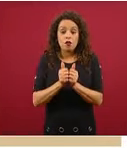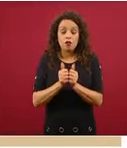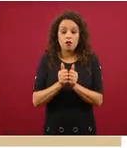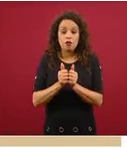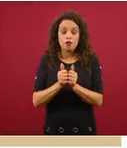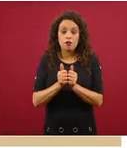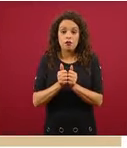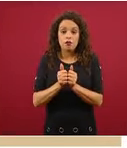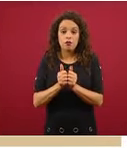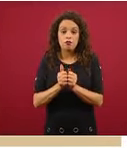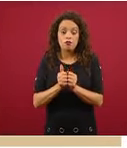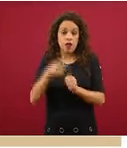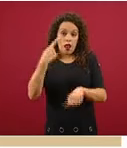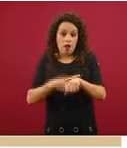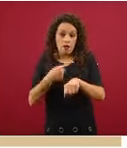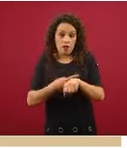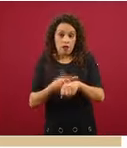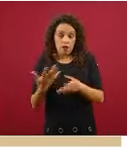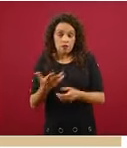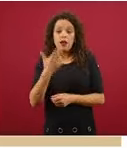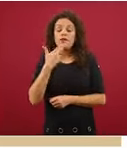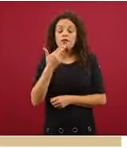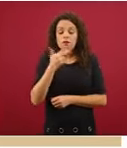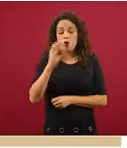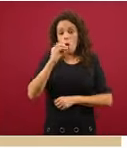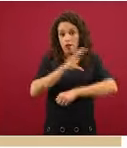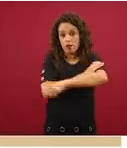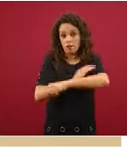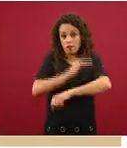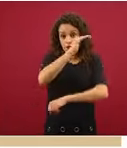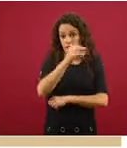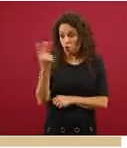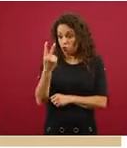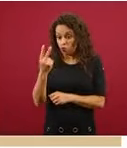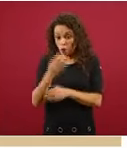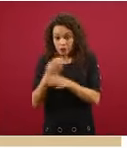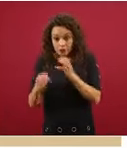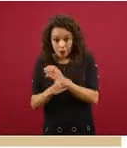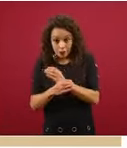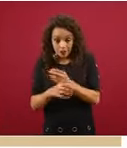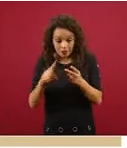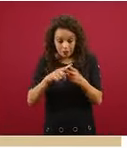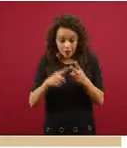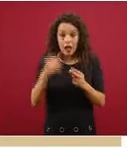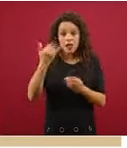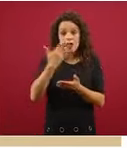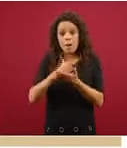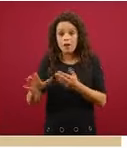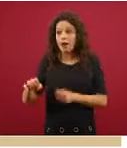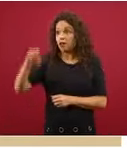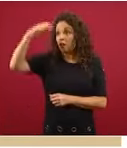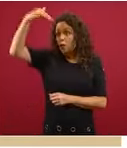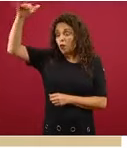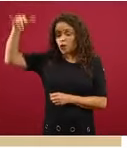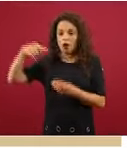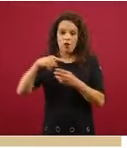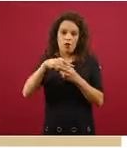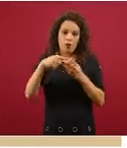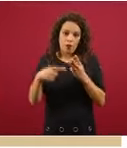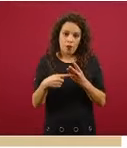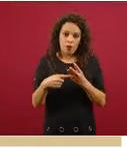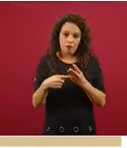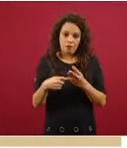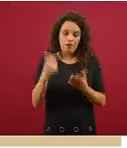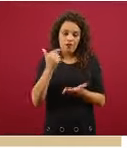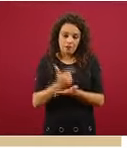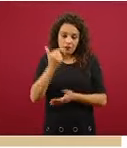condición de vida como diabetes o hipertensión. Hay que tener bien controlada esta condición de vida. Las personas que viven con VIH deben